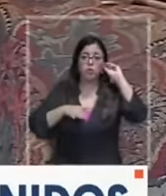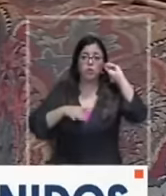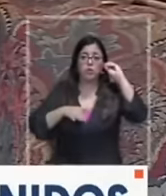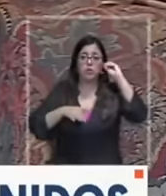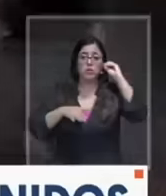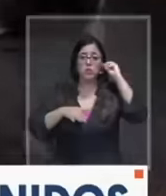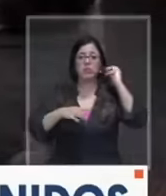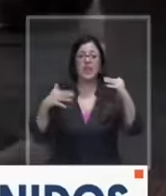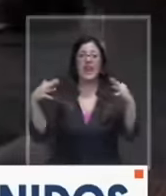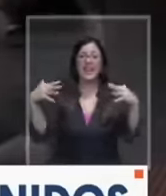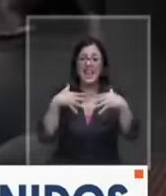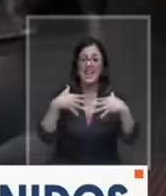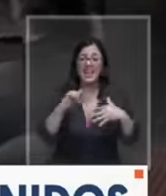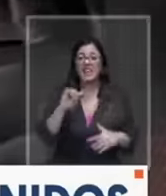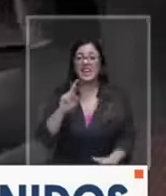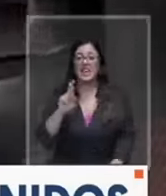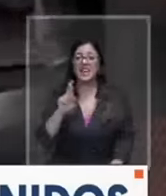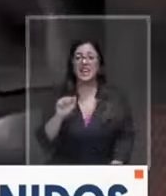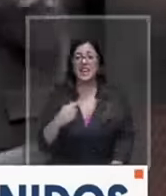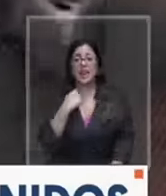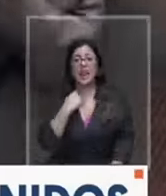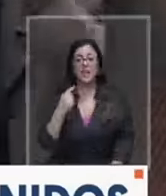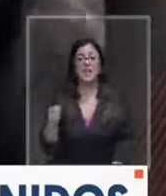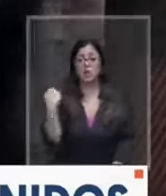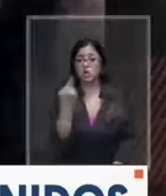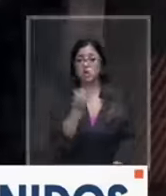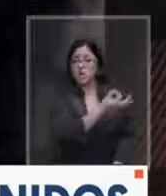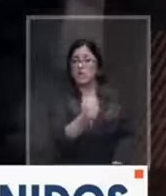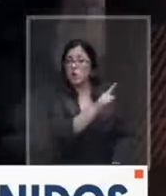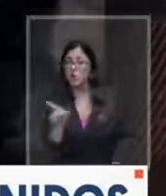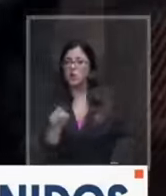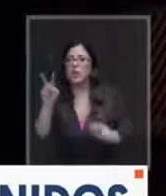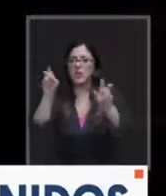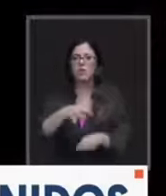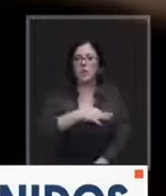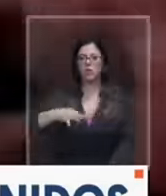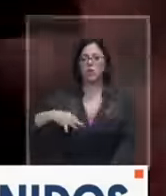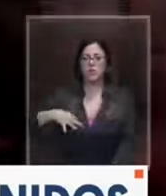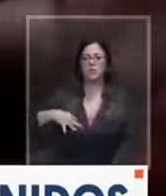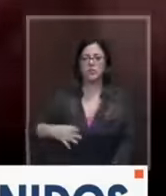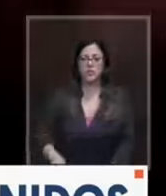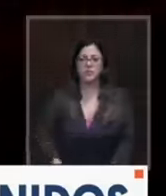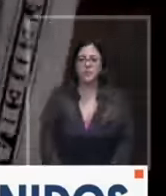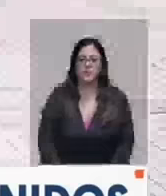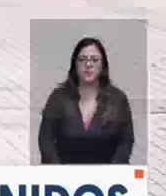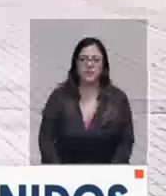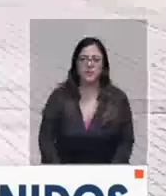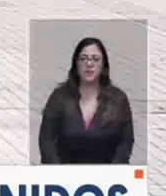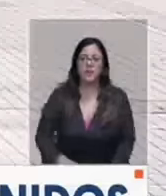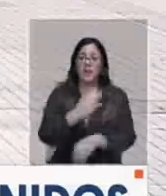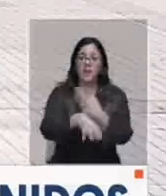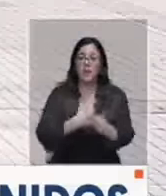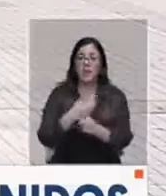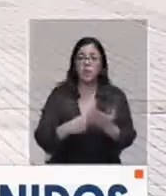cual dijimos no fue hacerlo a nivel de ministros si en 2003 las